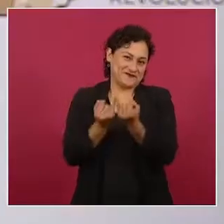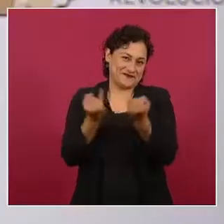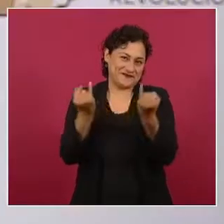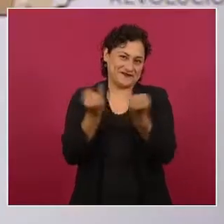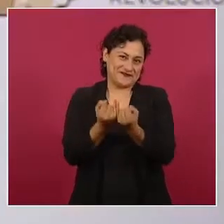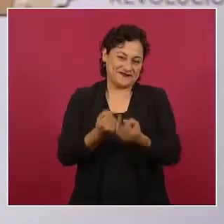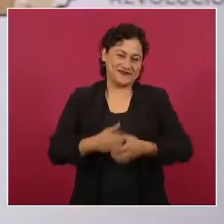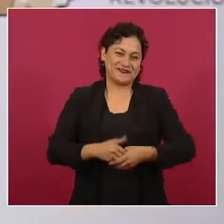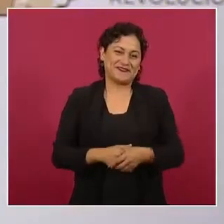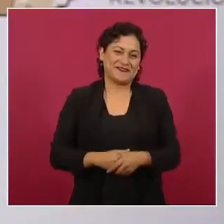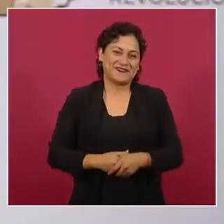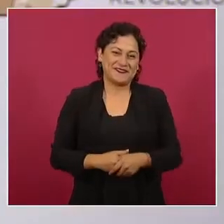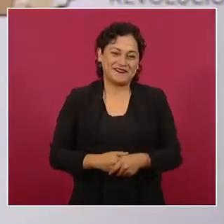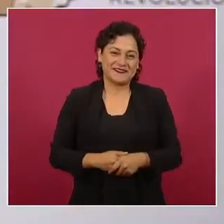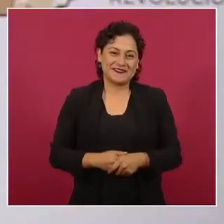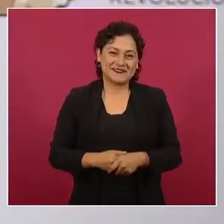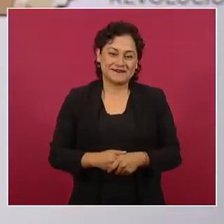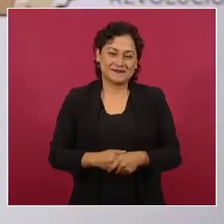Y